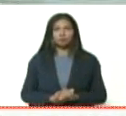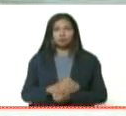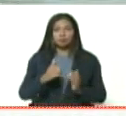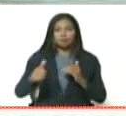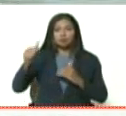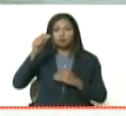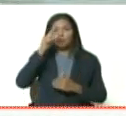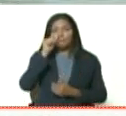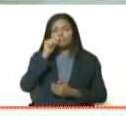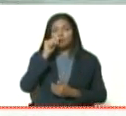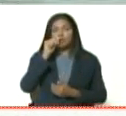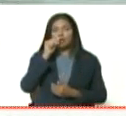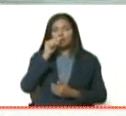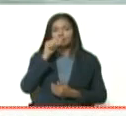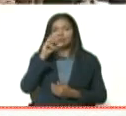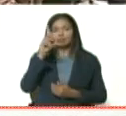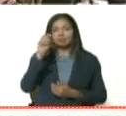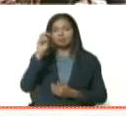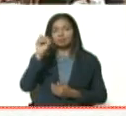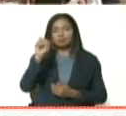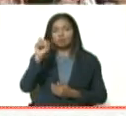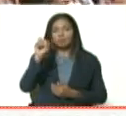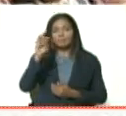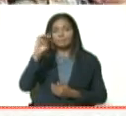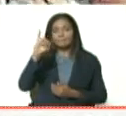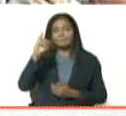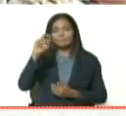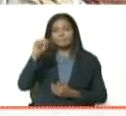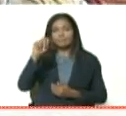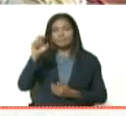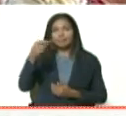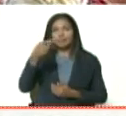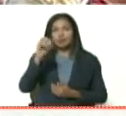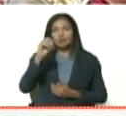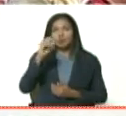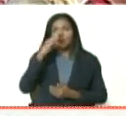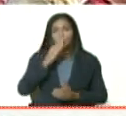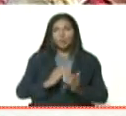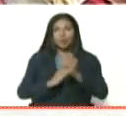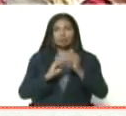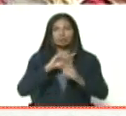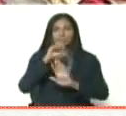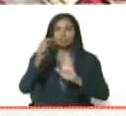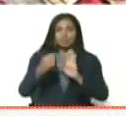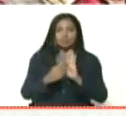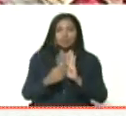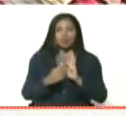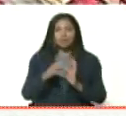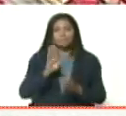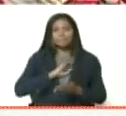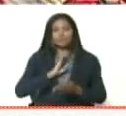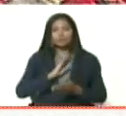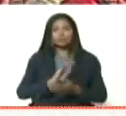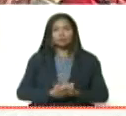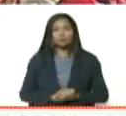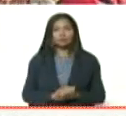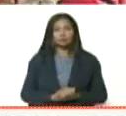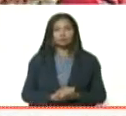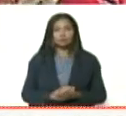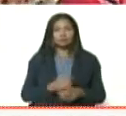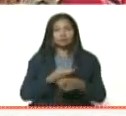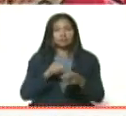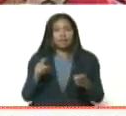general Domingo Antonio Hernández Lares, comandante de la Región de Defensa Integral Capital, al general